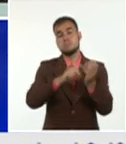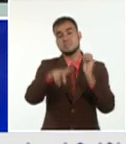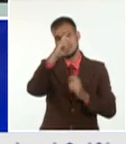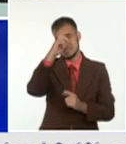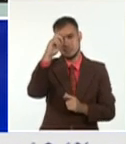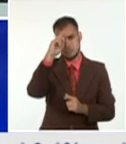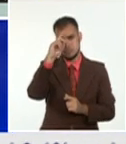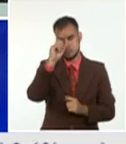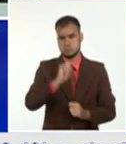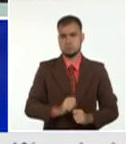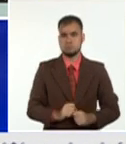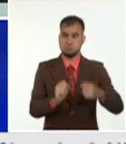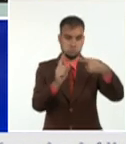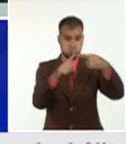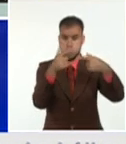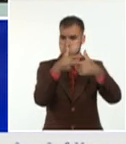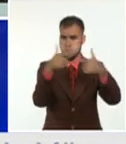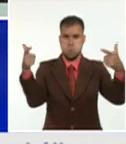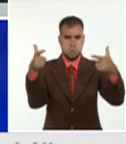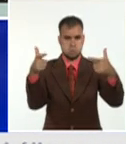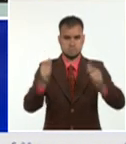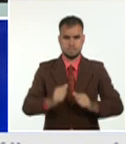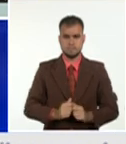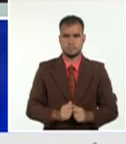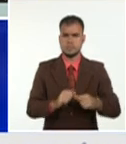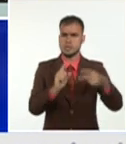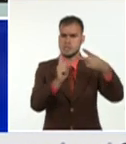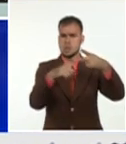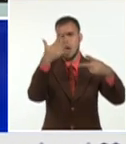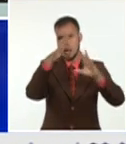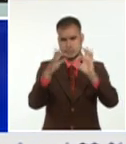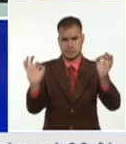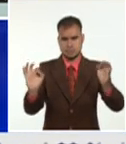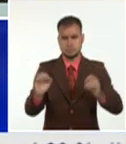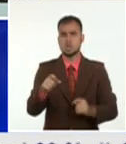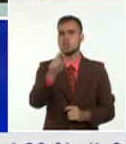fue la más elevada. Le sigue Artemisa con el